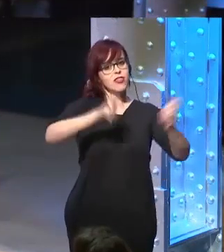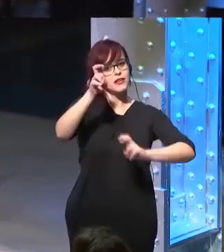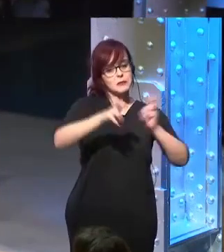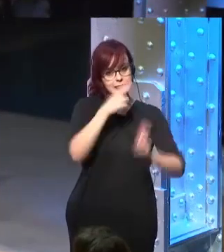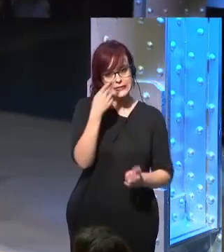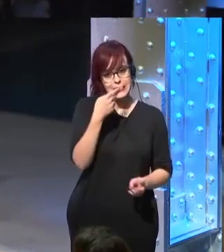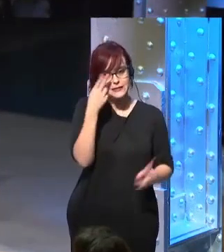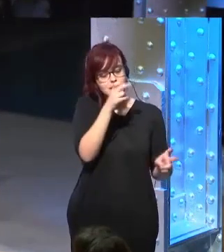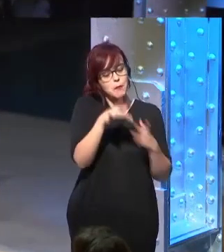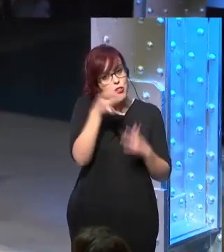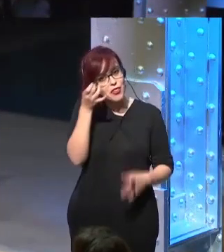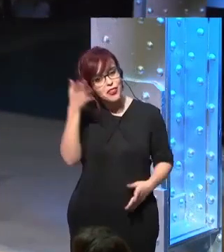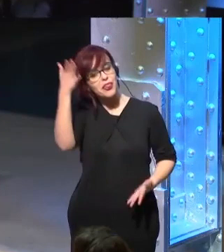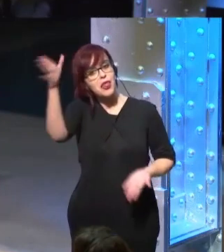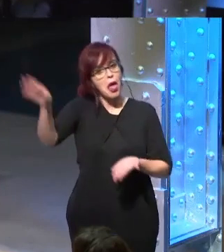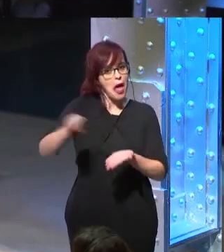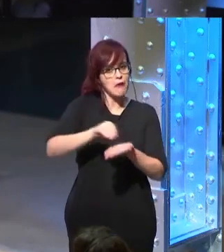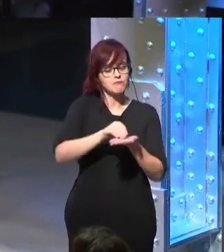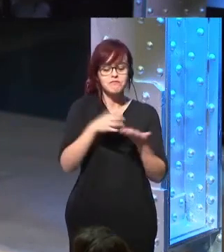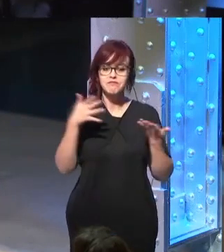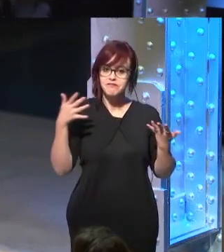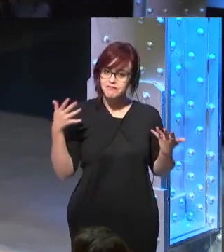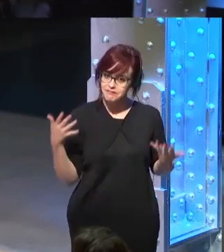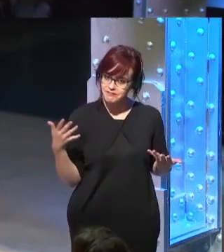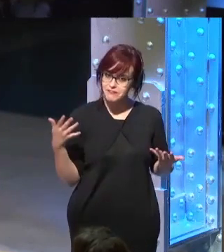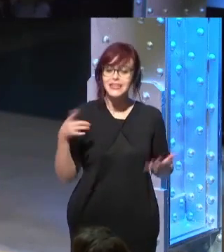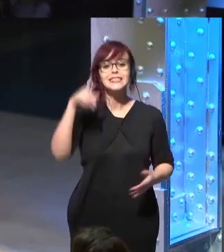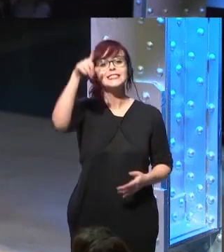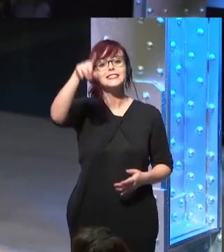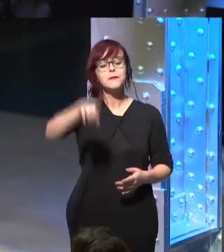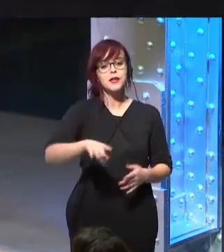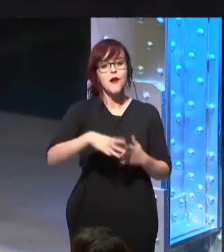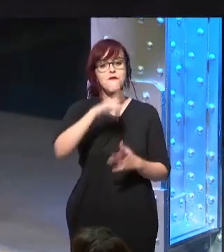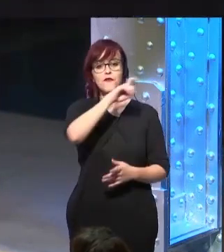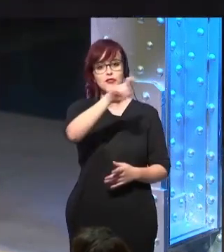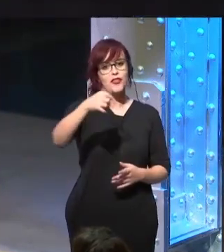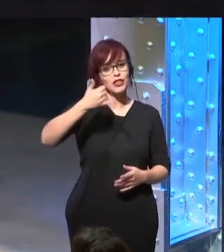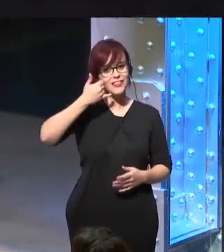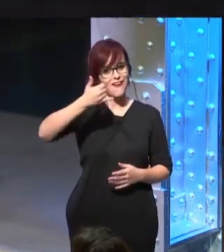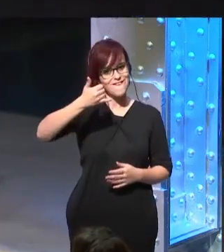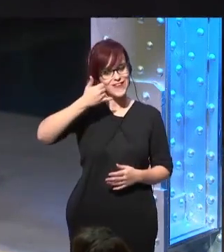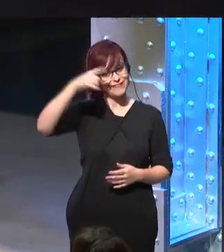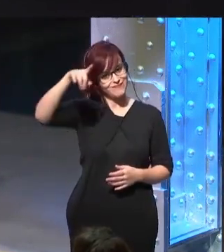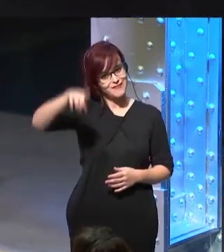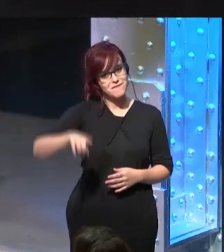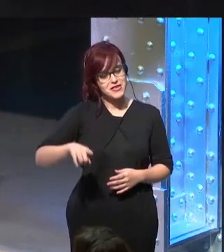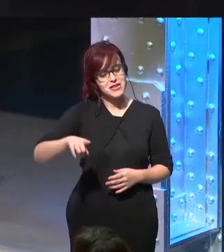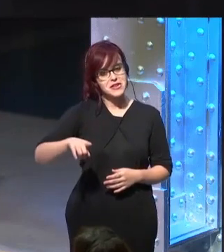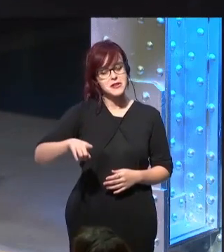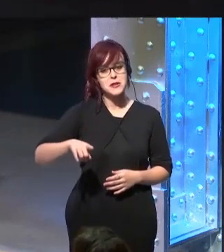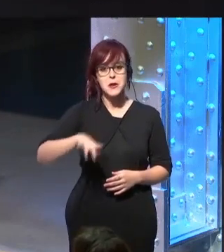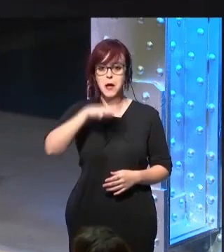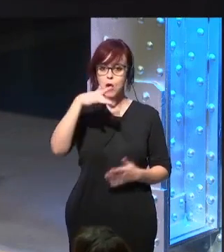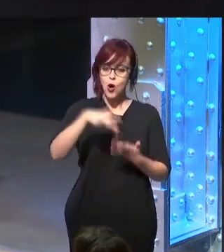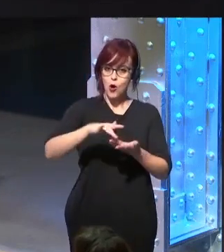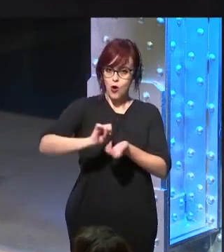por esta iniciativa, y también a la Fundación Telefónica, que